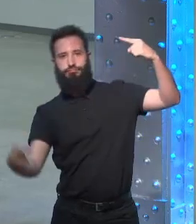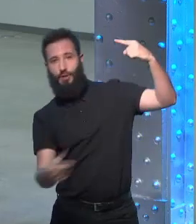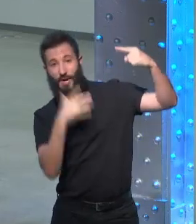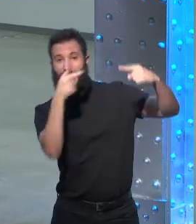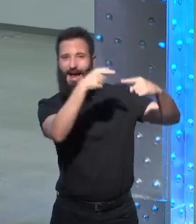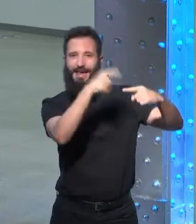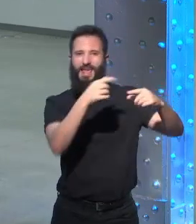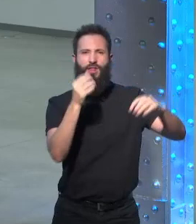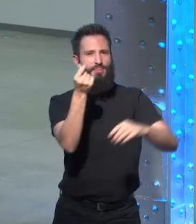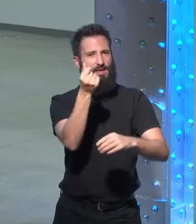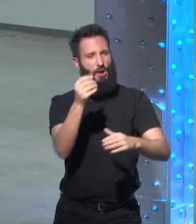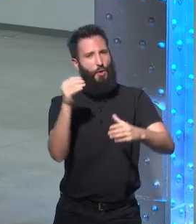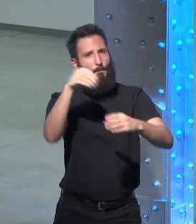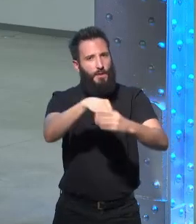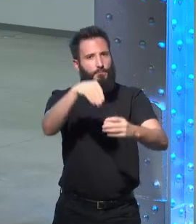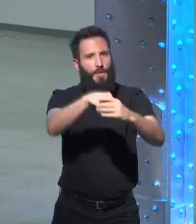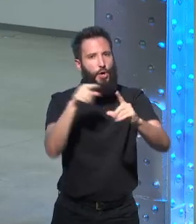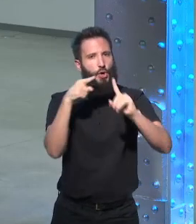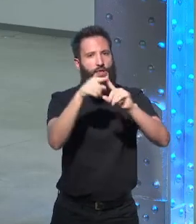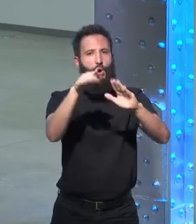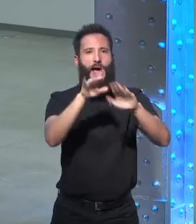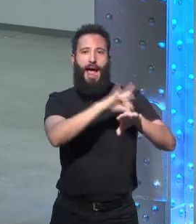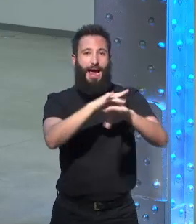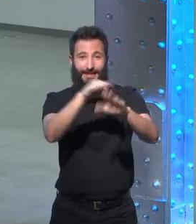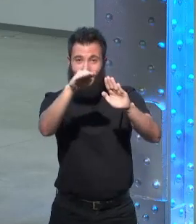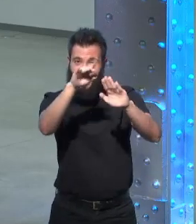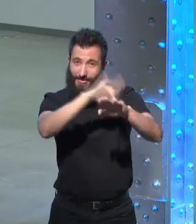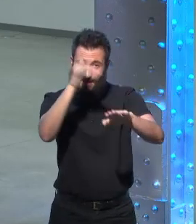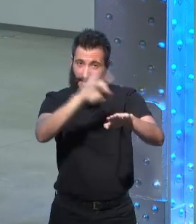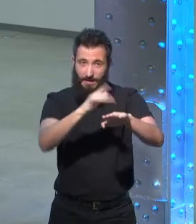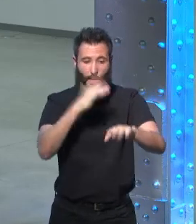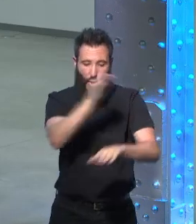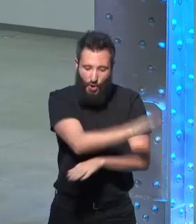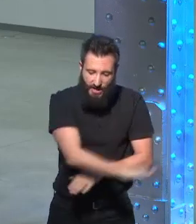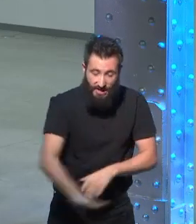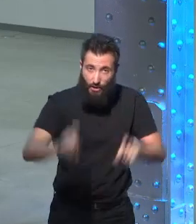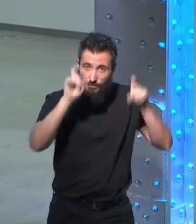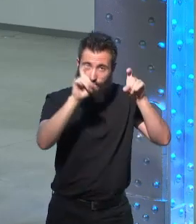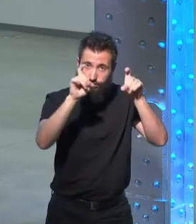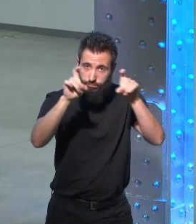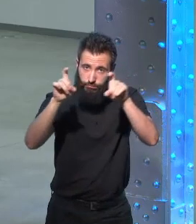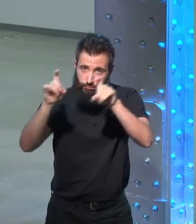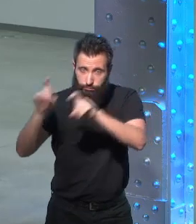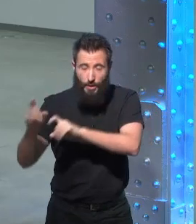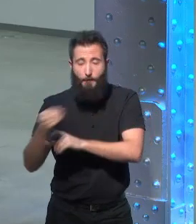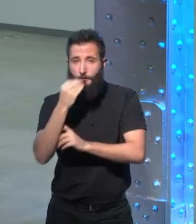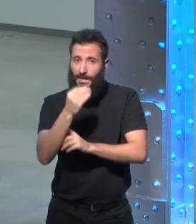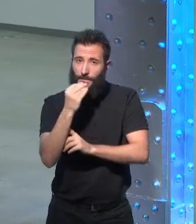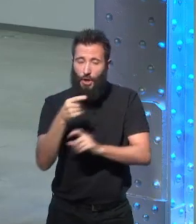invierte, hay esa agenda digital y se invierte desde la enseñanza a los niños, donde ya se les enseña